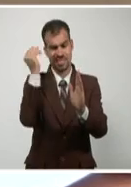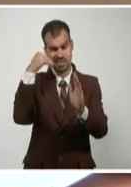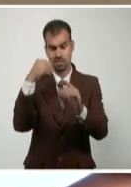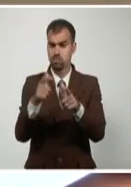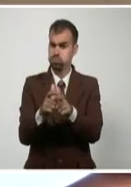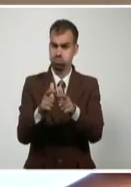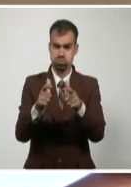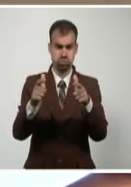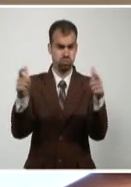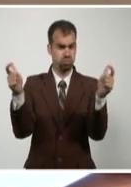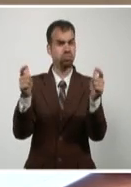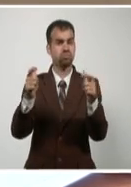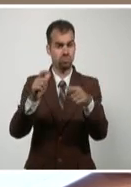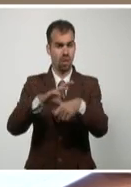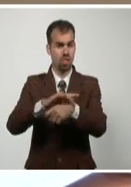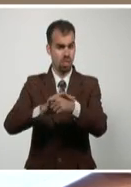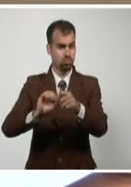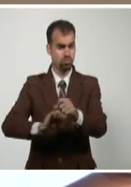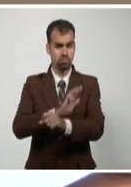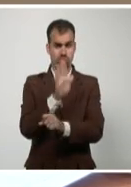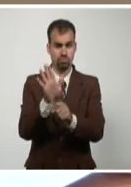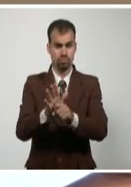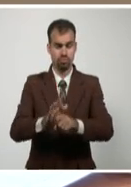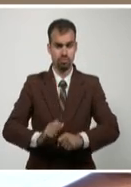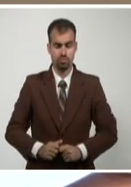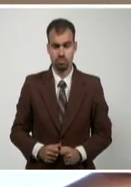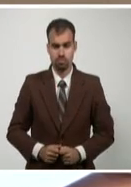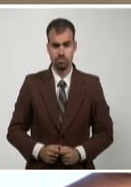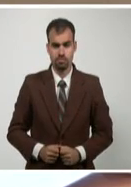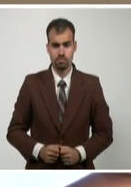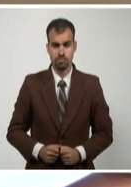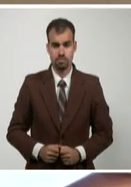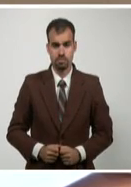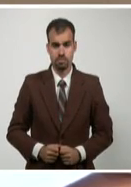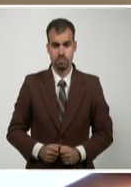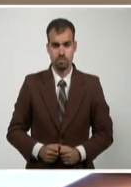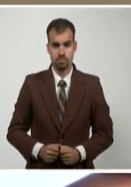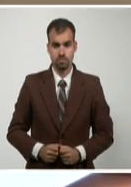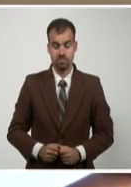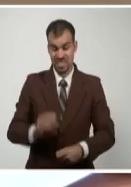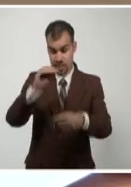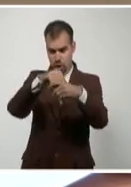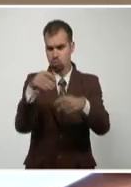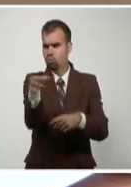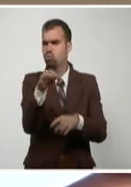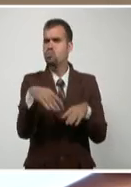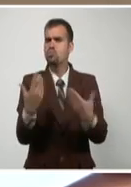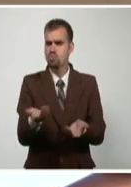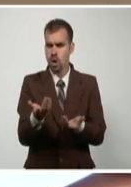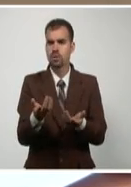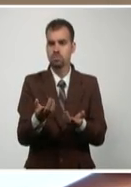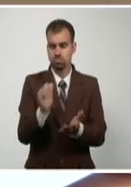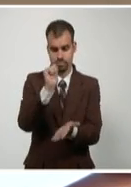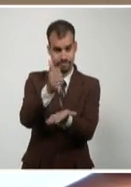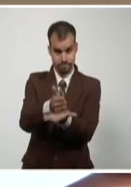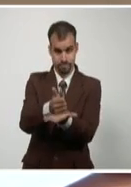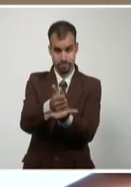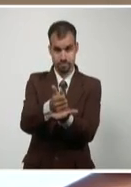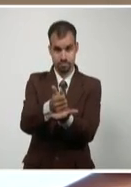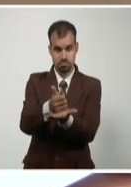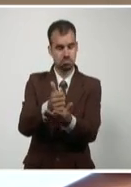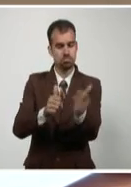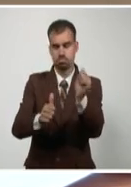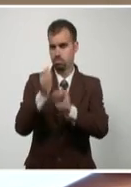los últimos días. Pasar a transmisión autóctona dentro de esta provincia al municipio Guantánamo, que tiene una